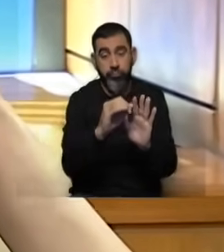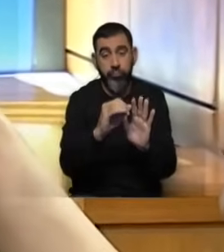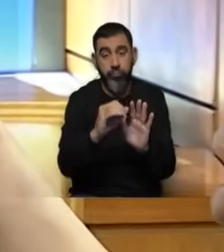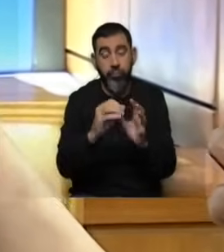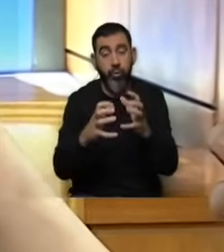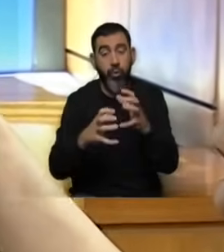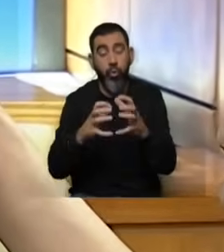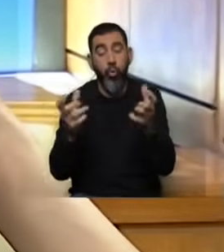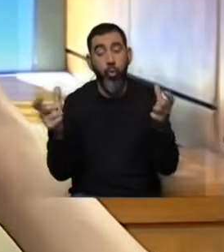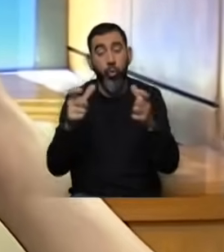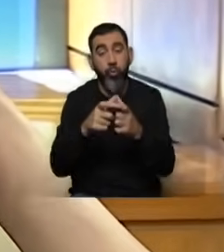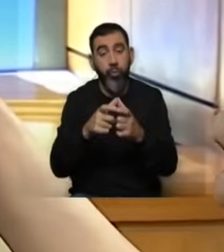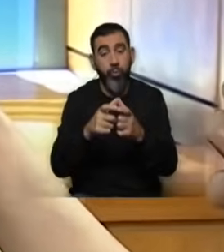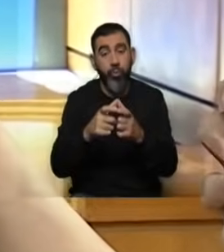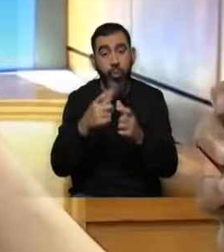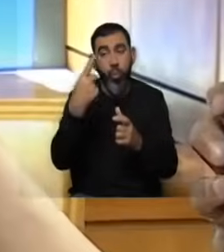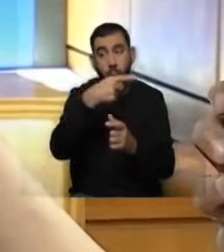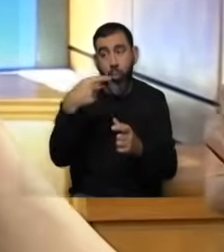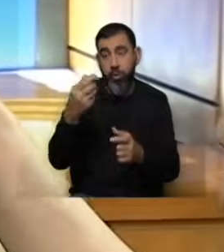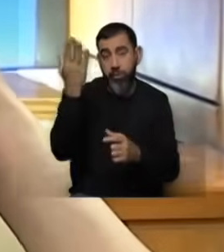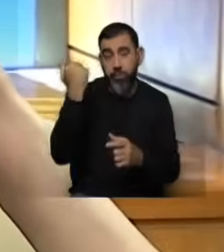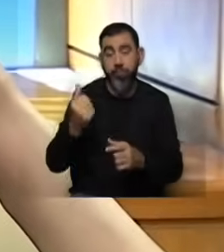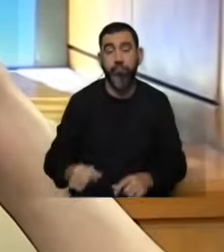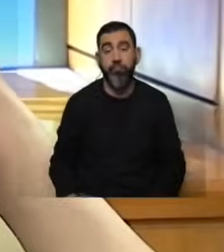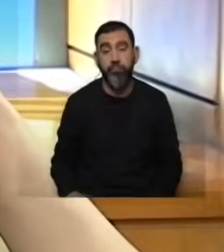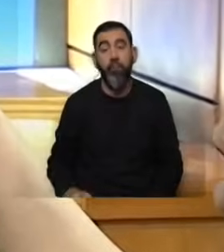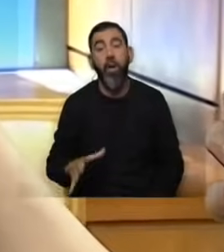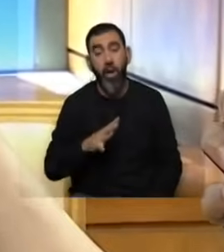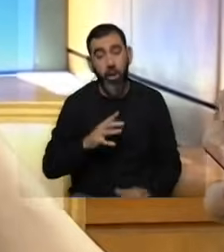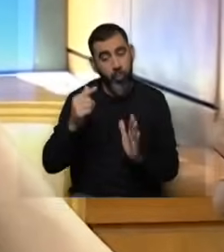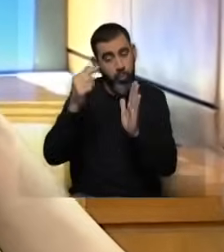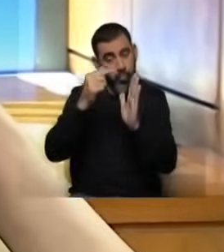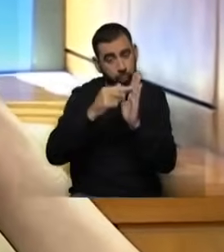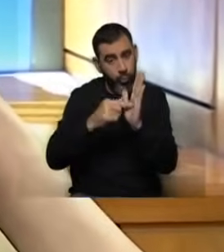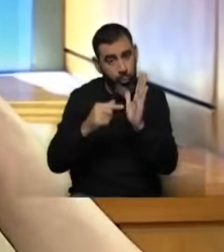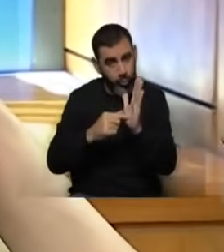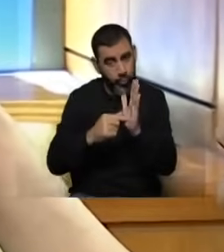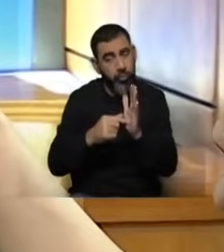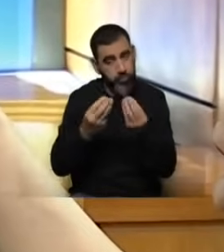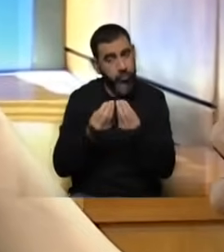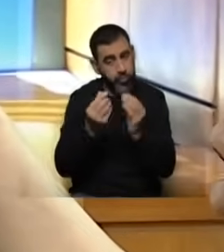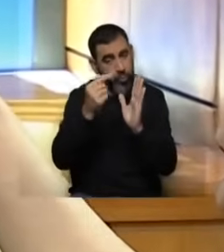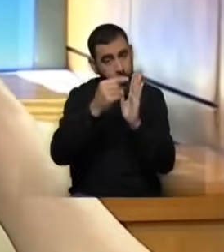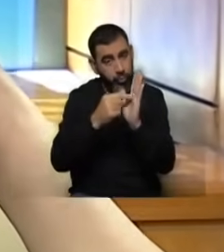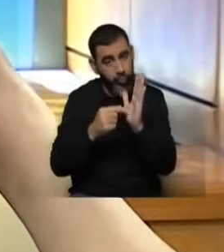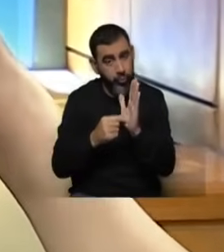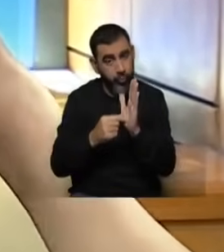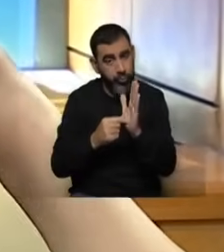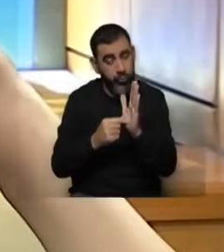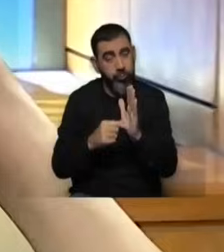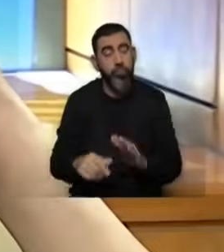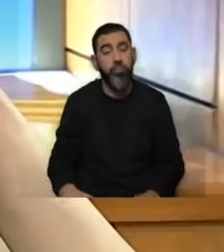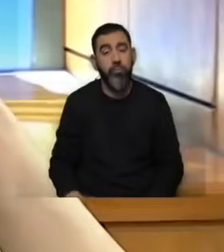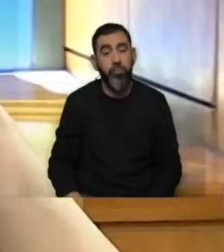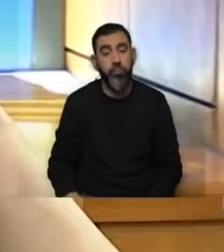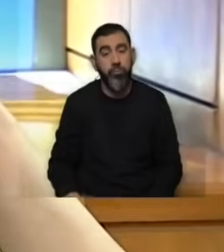integrantes de la comisión hace menos de una semana nosotros hay varios puntos varios de los puntos que enunciamos y forman parte de las